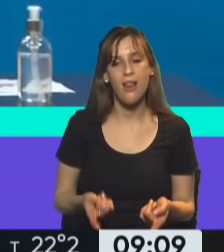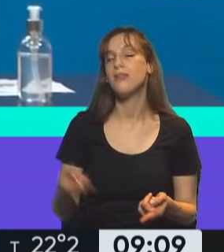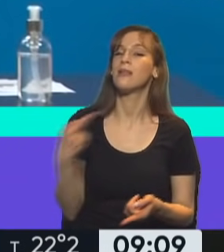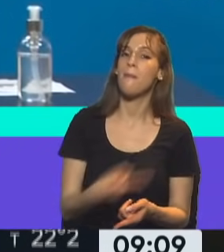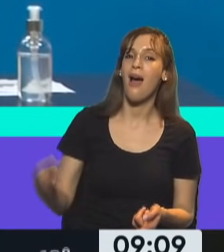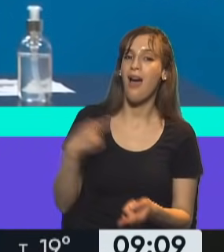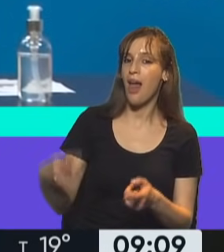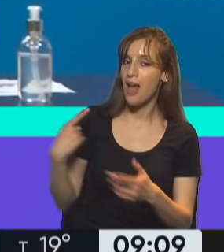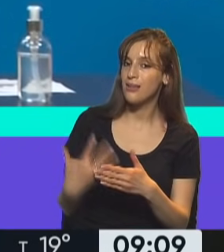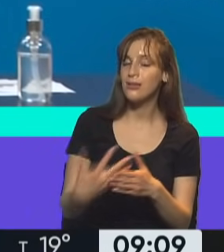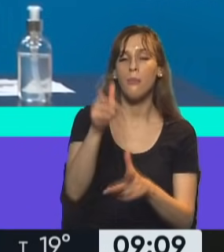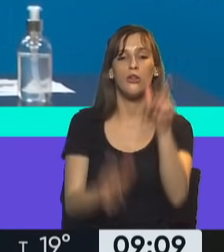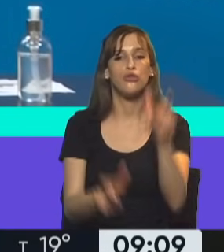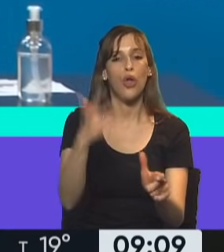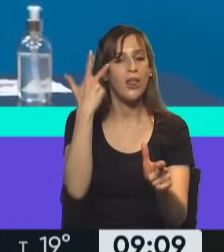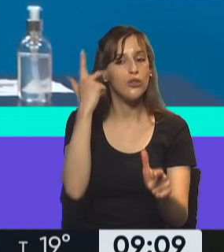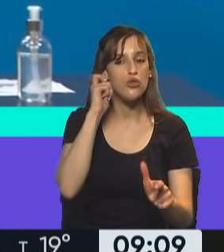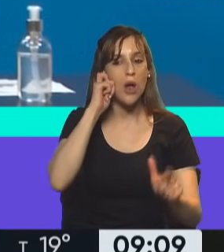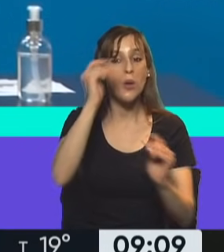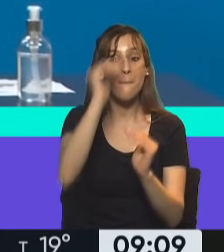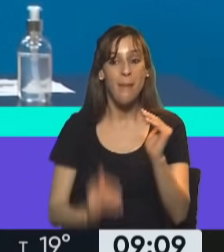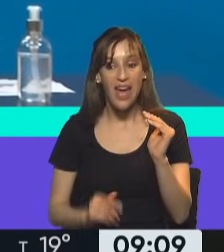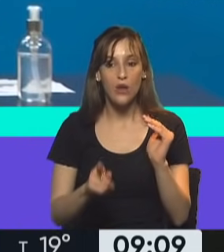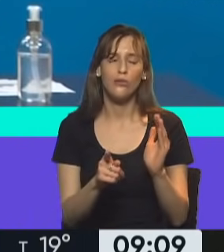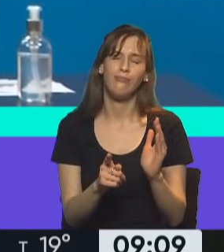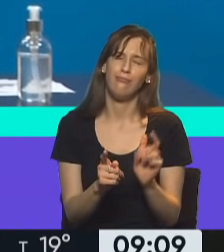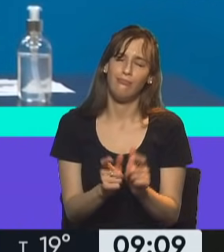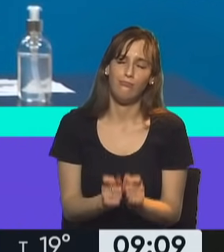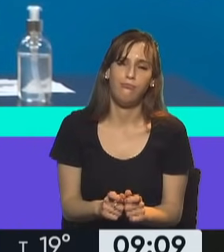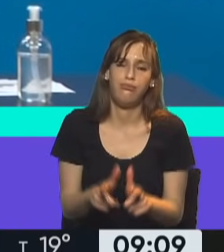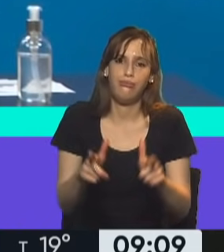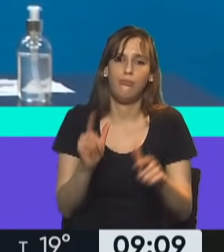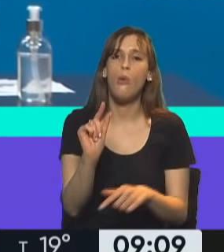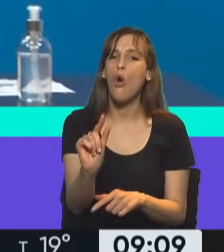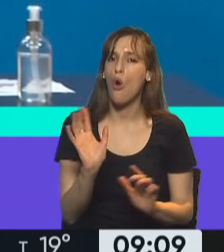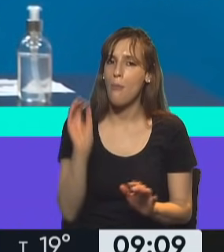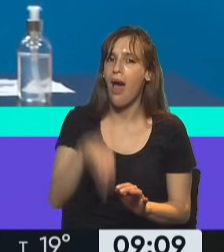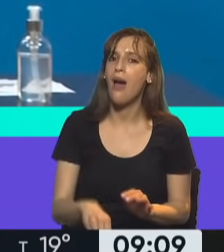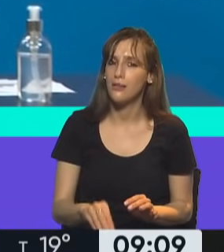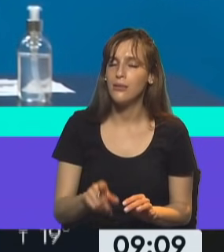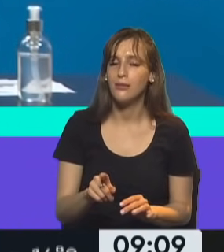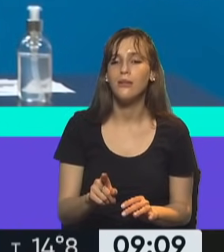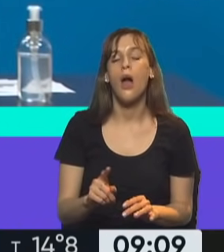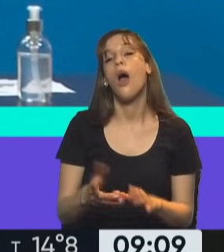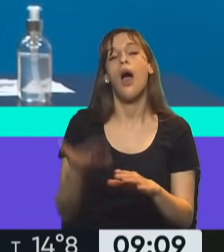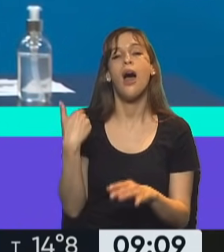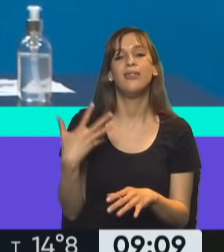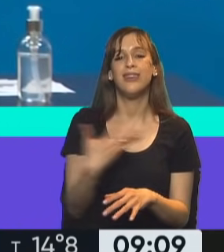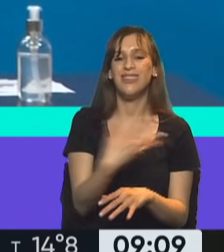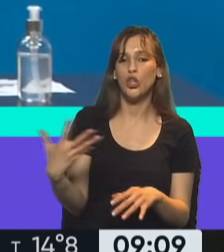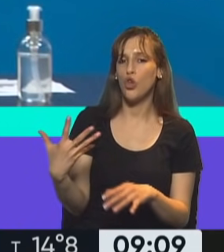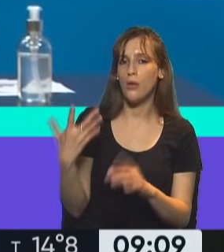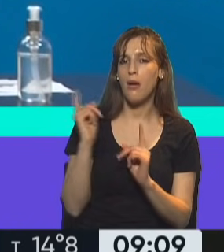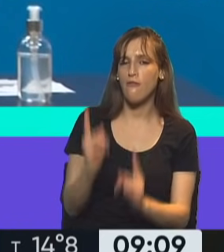en los menores de 18 años, que ha pasado en las últimas 5 o 6 semanas de ser alrededor del 8 o